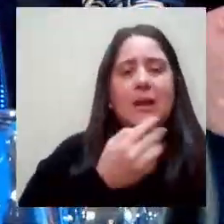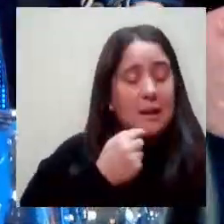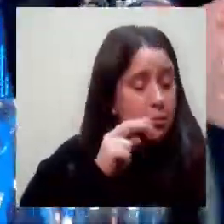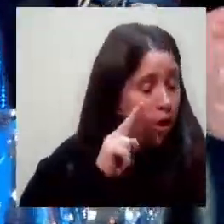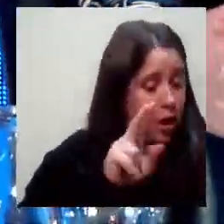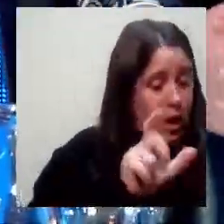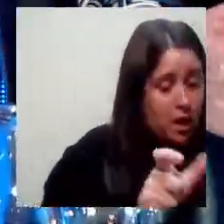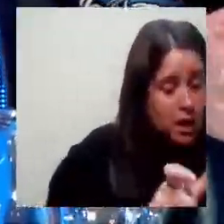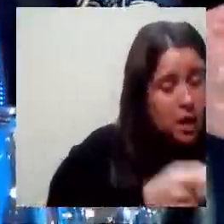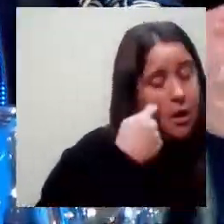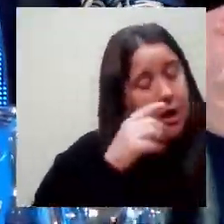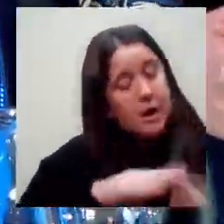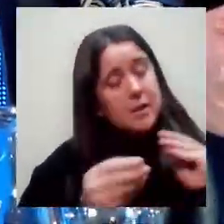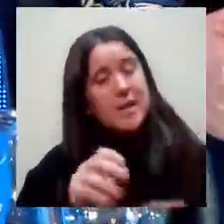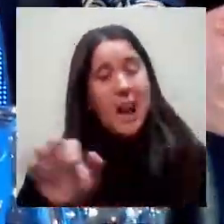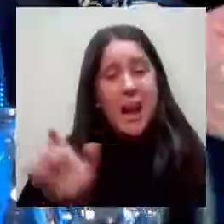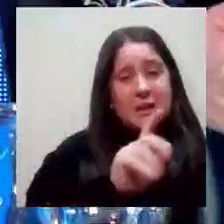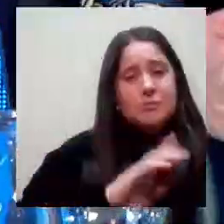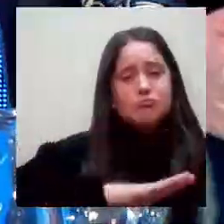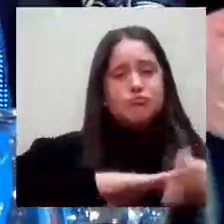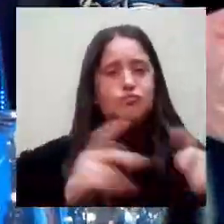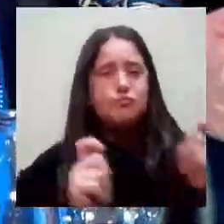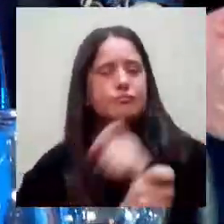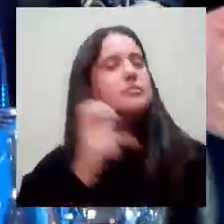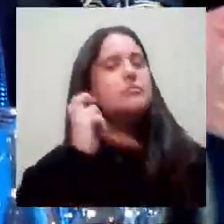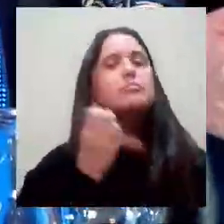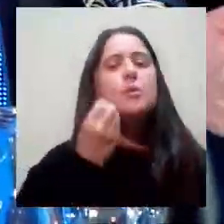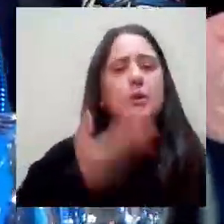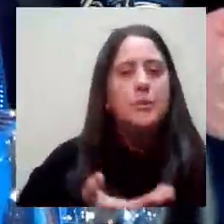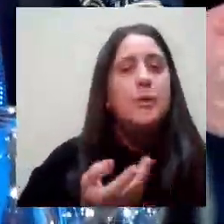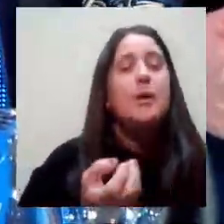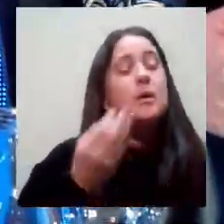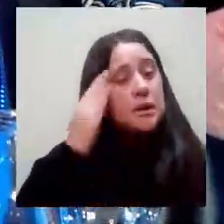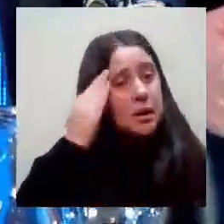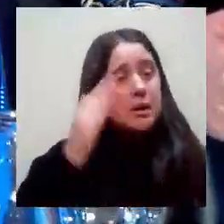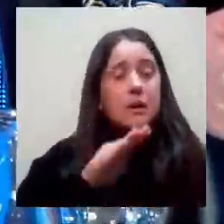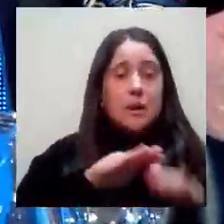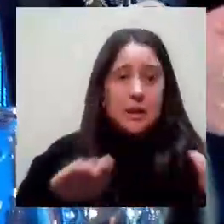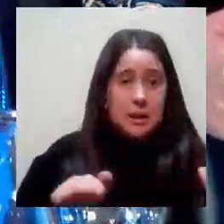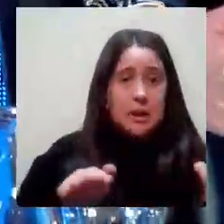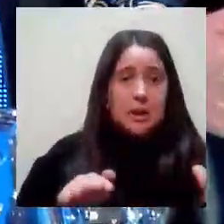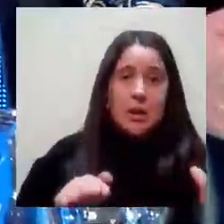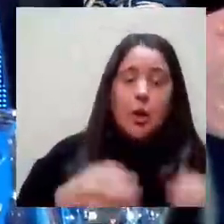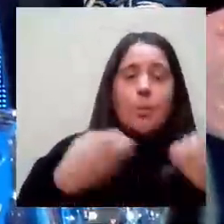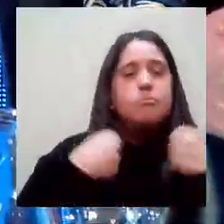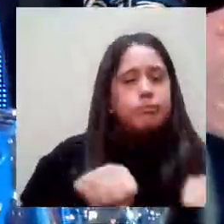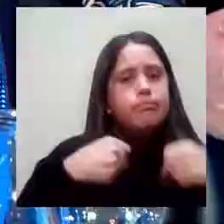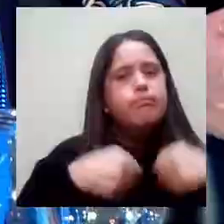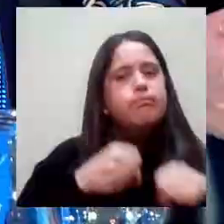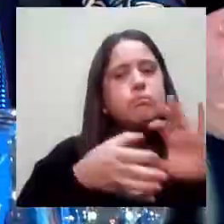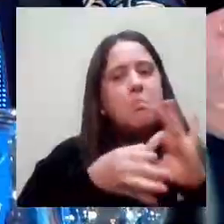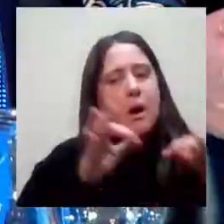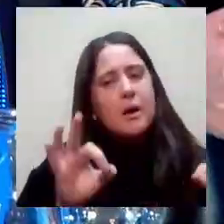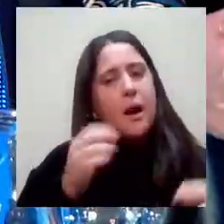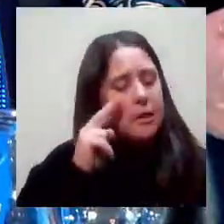transformar letras en sonidos. Porque sabemos que cuando los niños practican el ensamblaje fonológico de